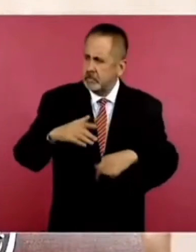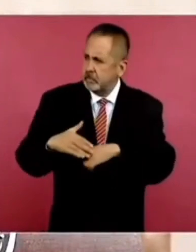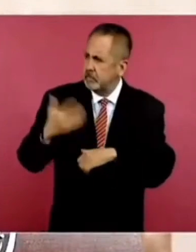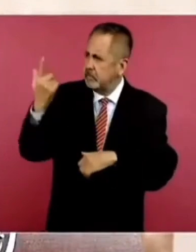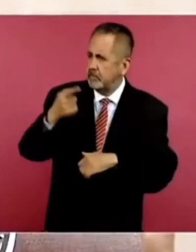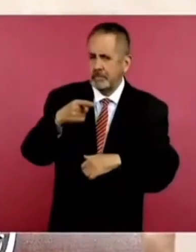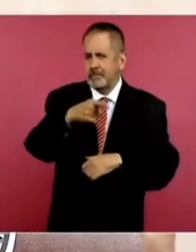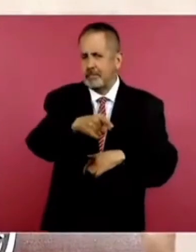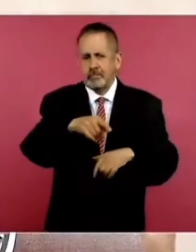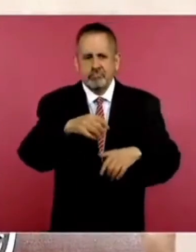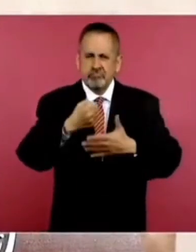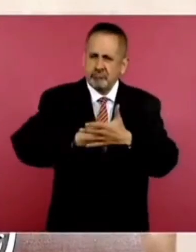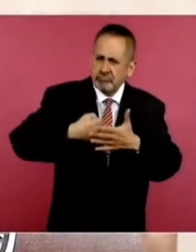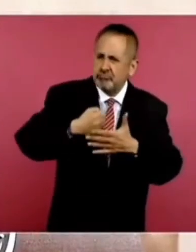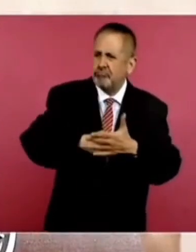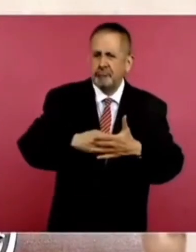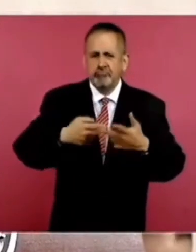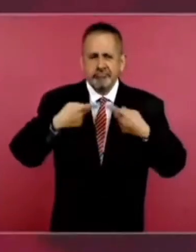movimiento obrero